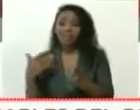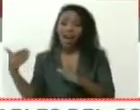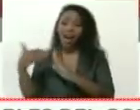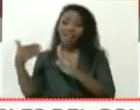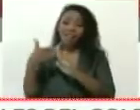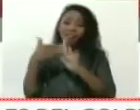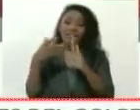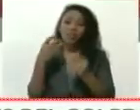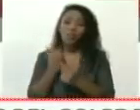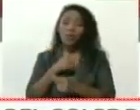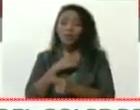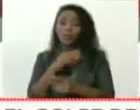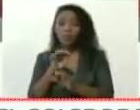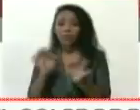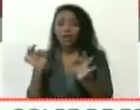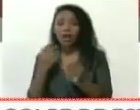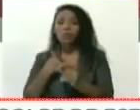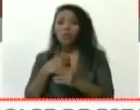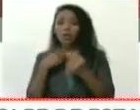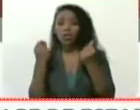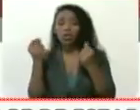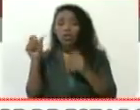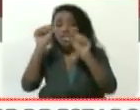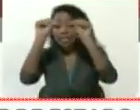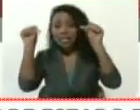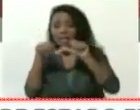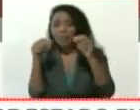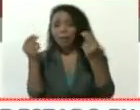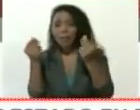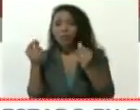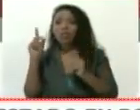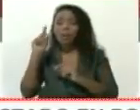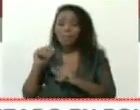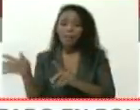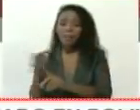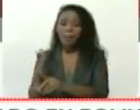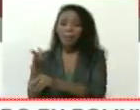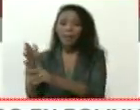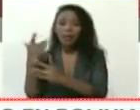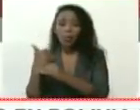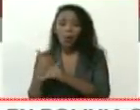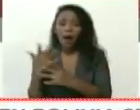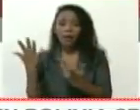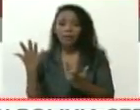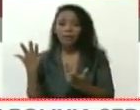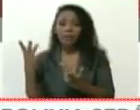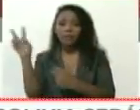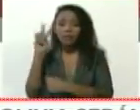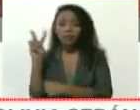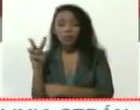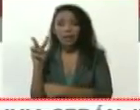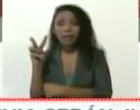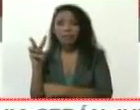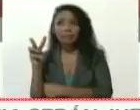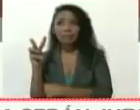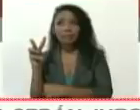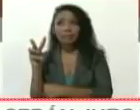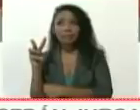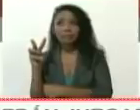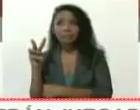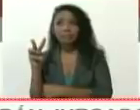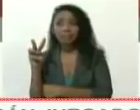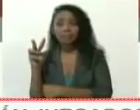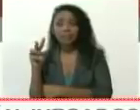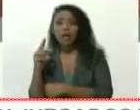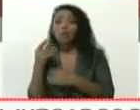nuestro sistema de precios está perturbado. Las fuerzas productivas venezolanas, ¿saben? Le cierran